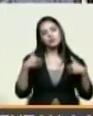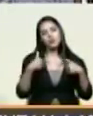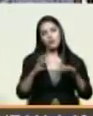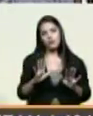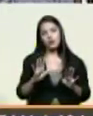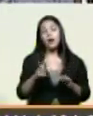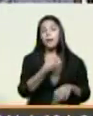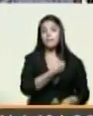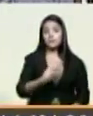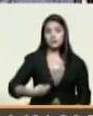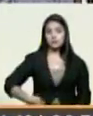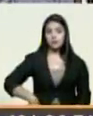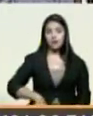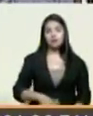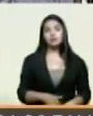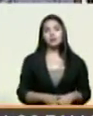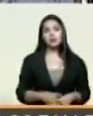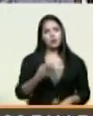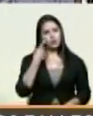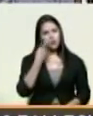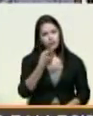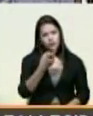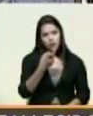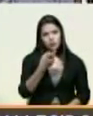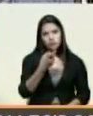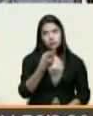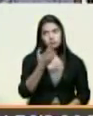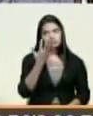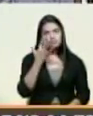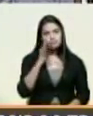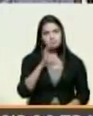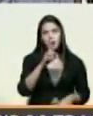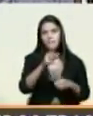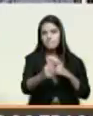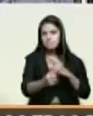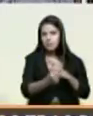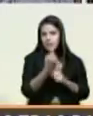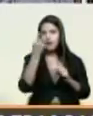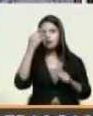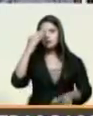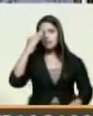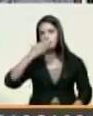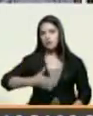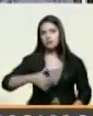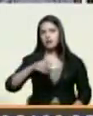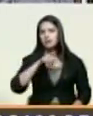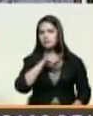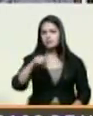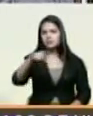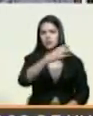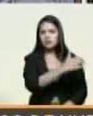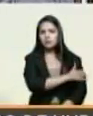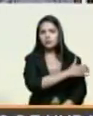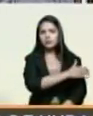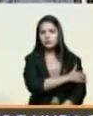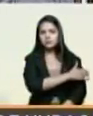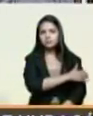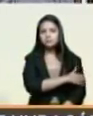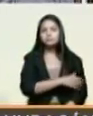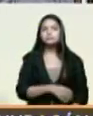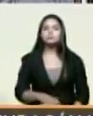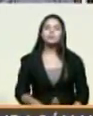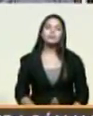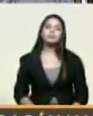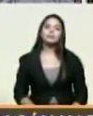eso el presidente, cuando vio la posibilidad, la amenaza cierta de que esta derecha cipaya de sus